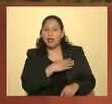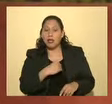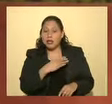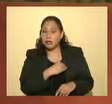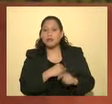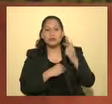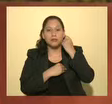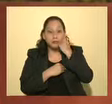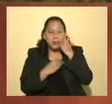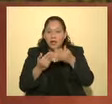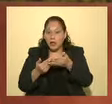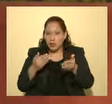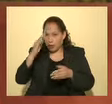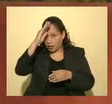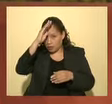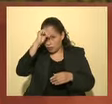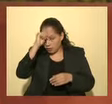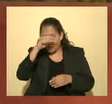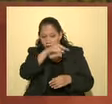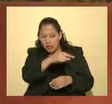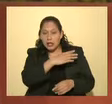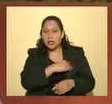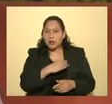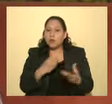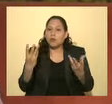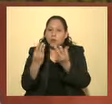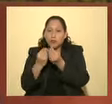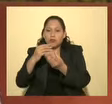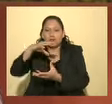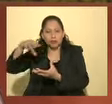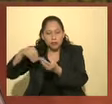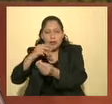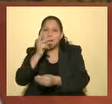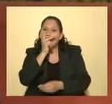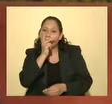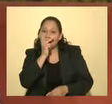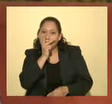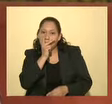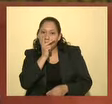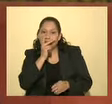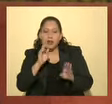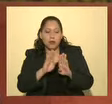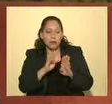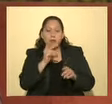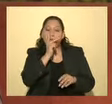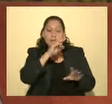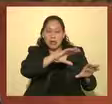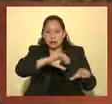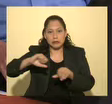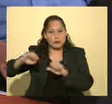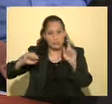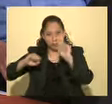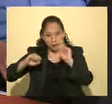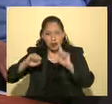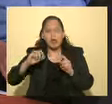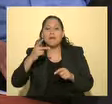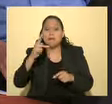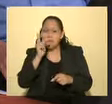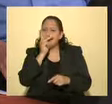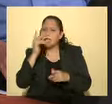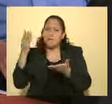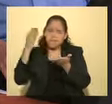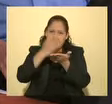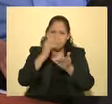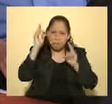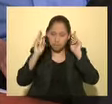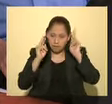haber un acuerdo para que los hijos convivan con el padre que no detenta la guarda custodia de los hijos. O si